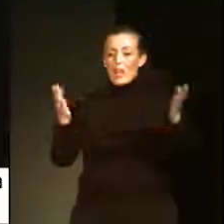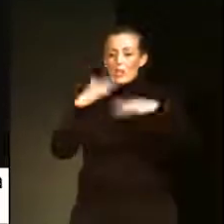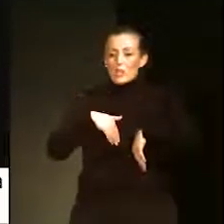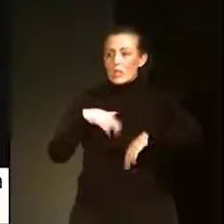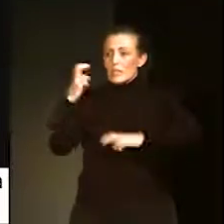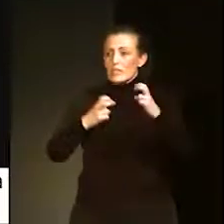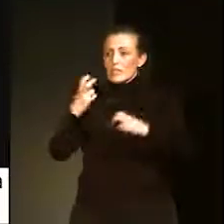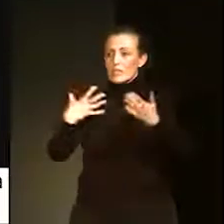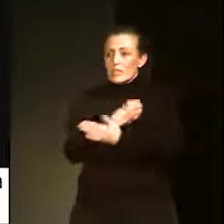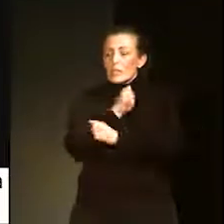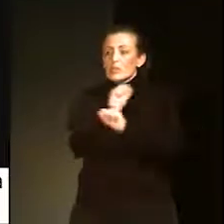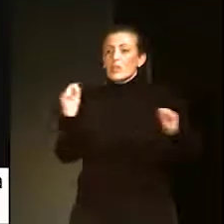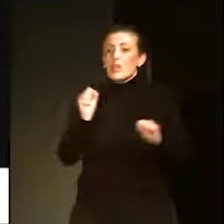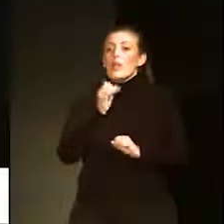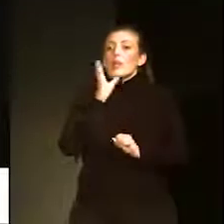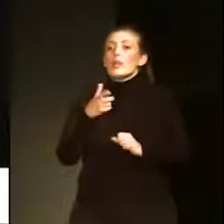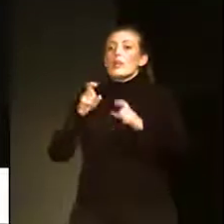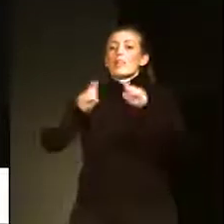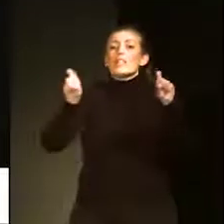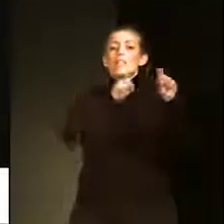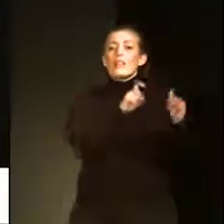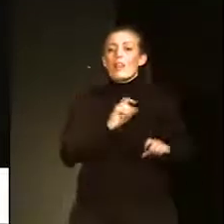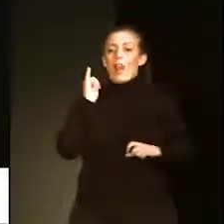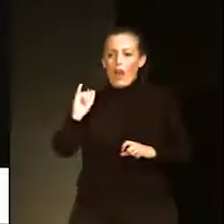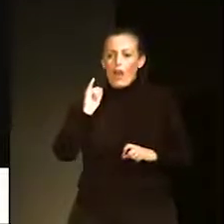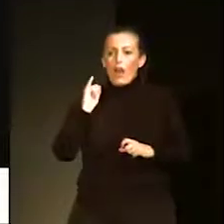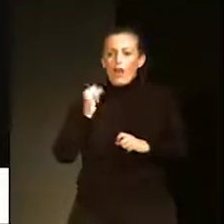este momento presentes en esta jornada inaugural, pero que